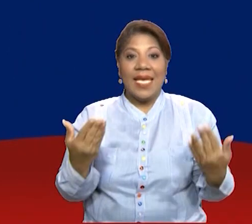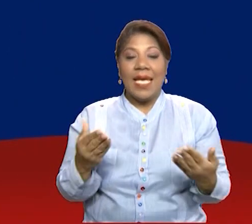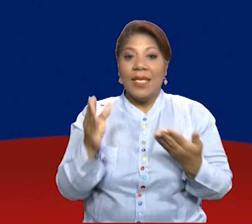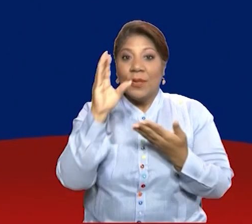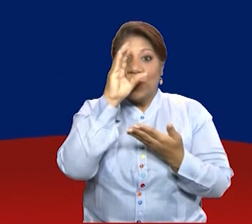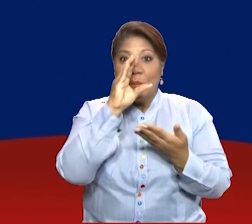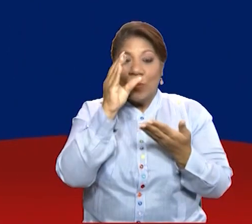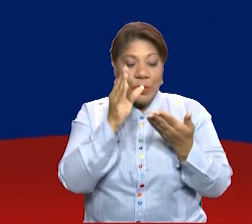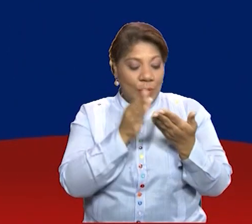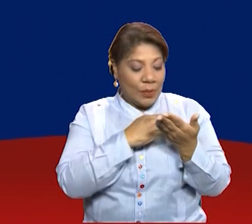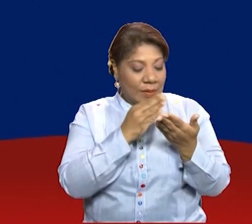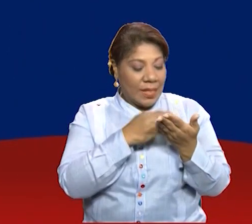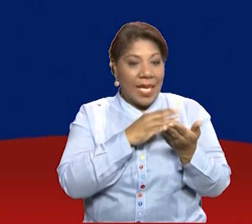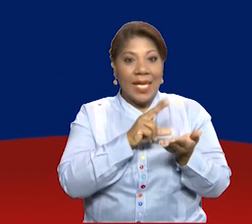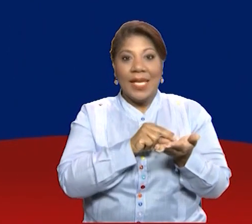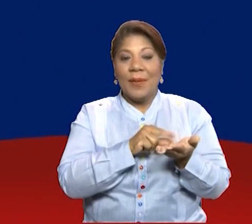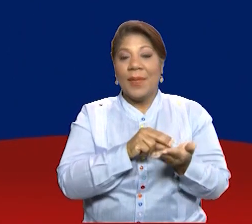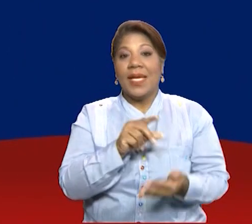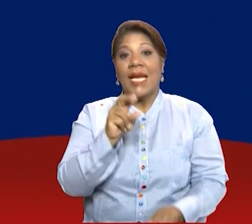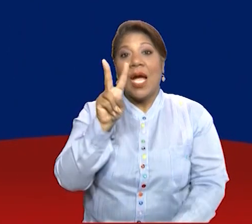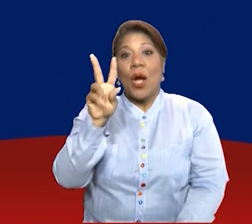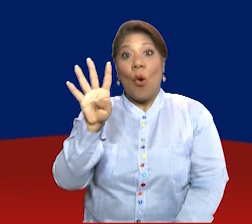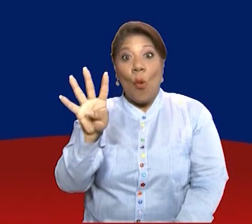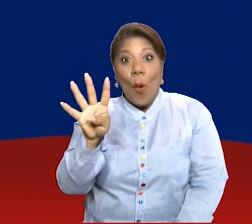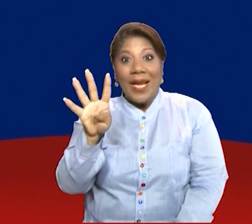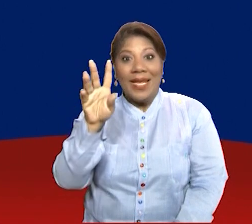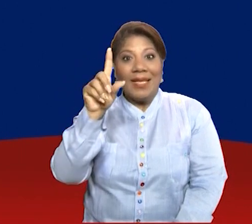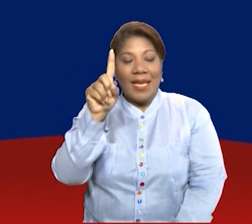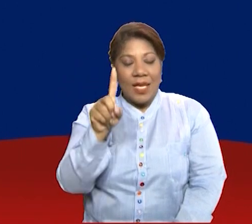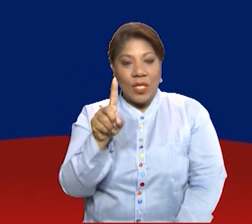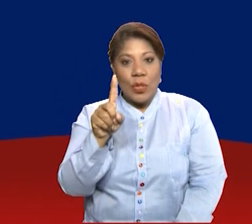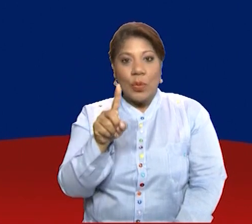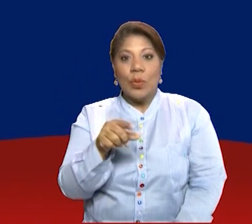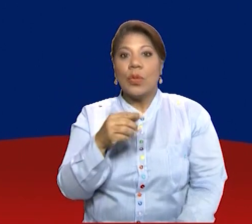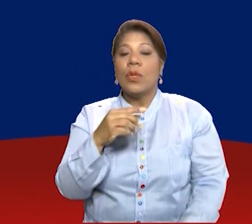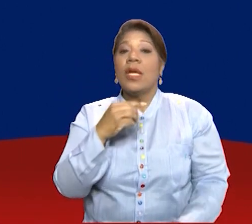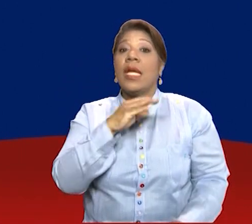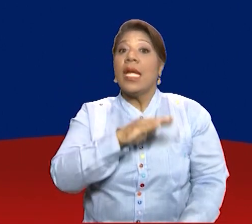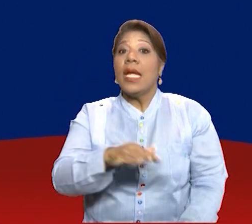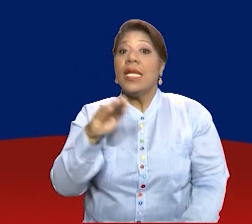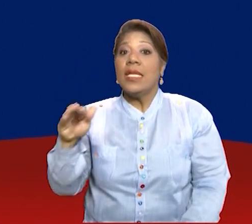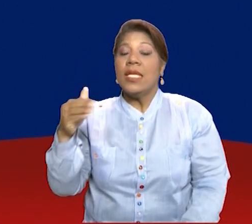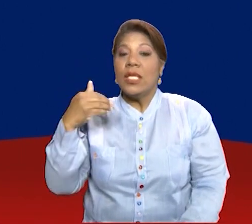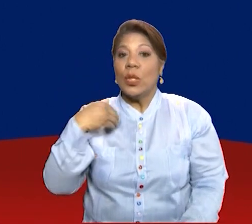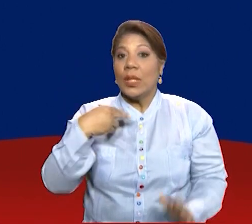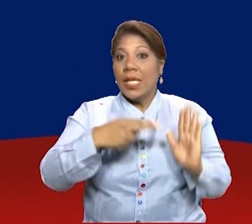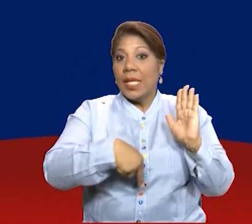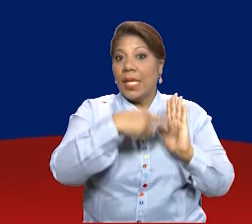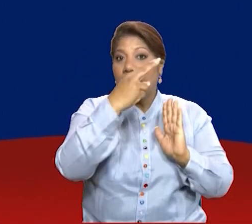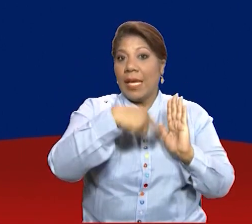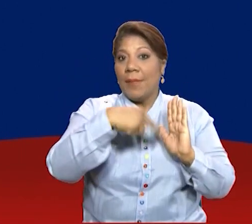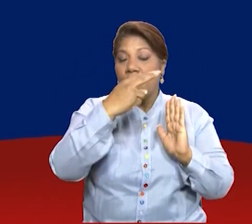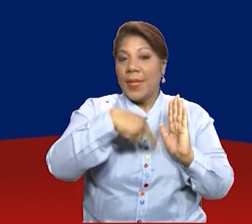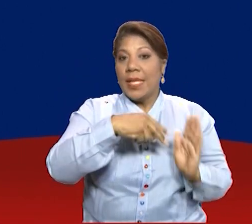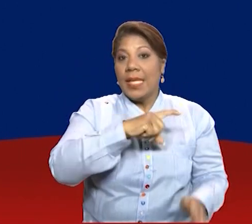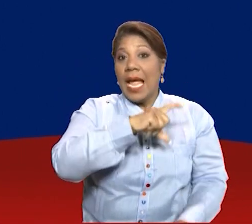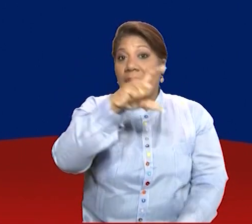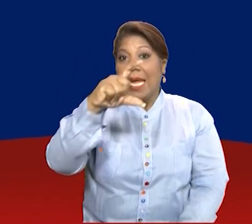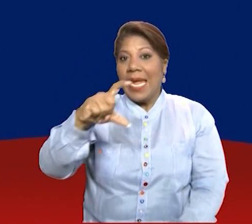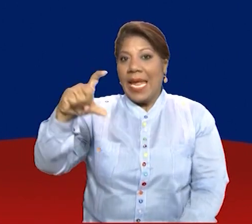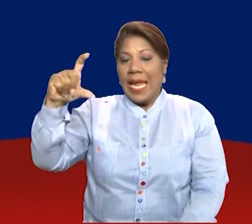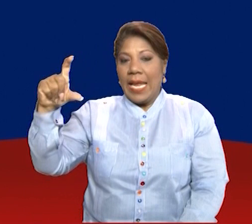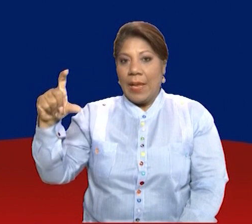número 41 del cuadernillo. Pídale al niño que pinte el mapa de Panamá según el